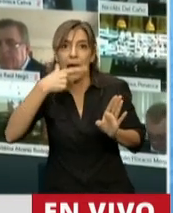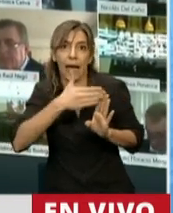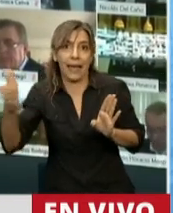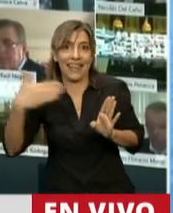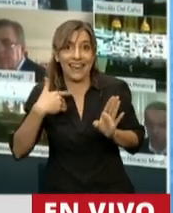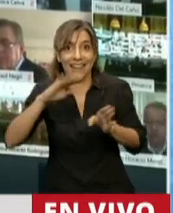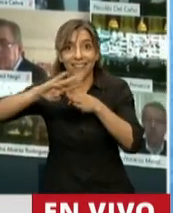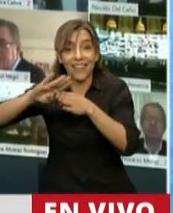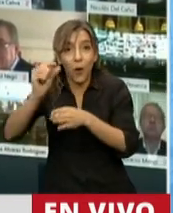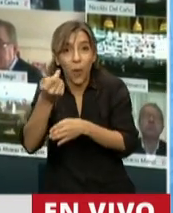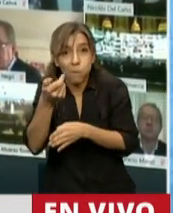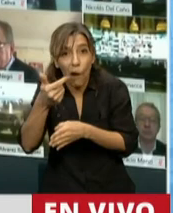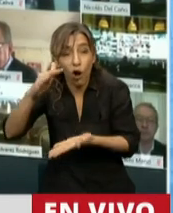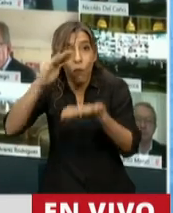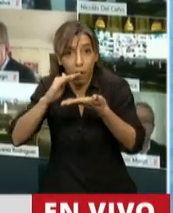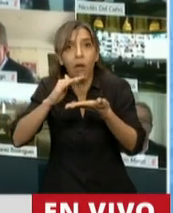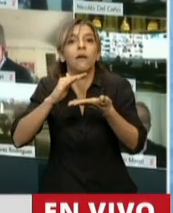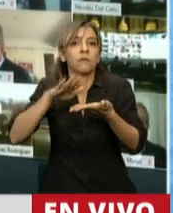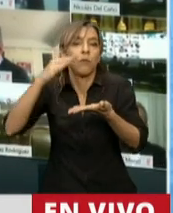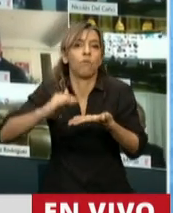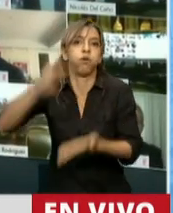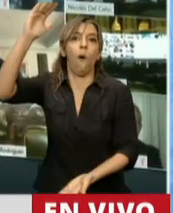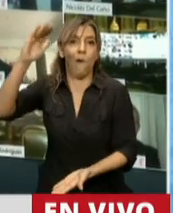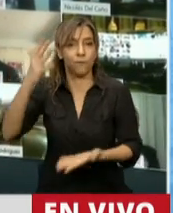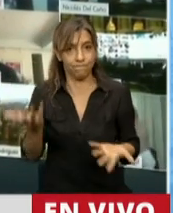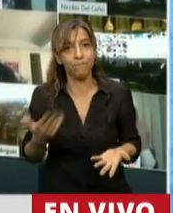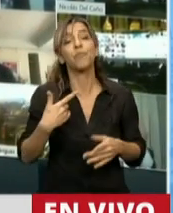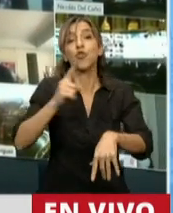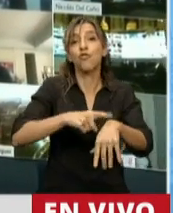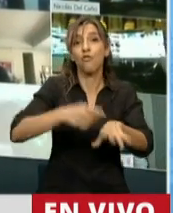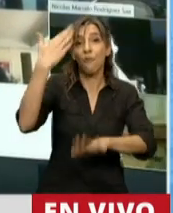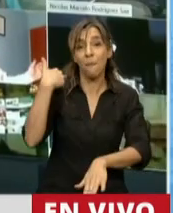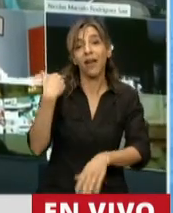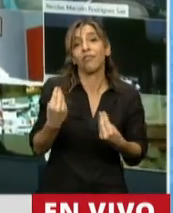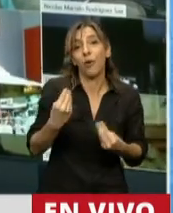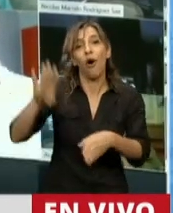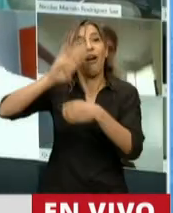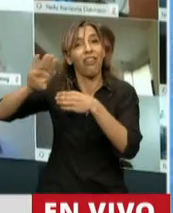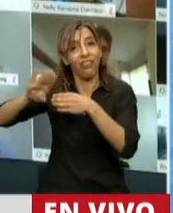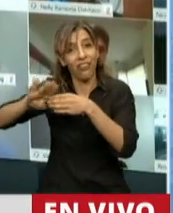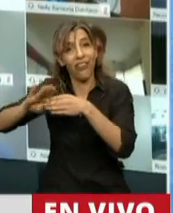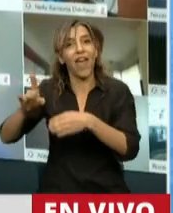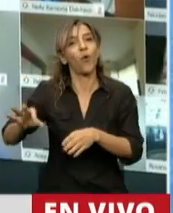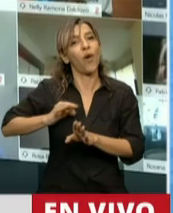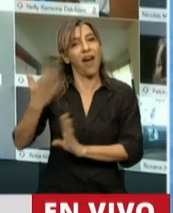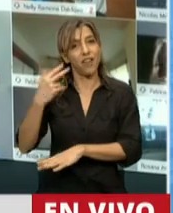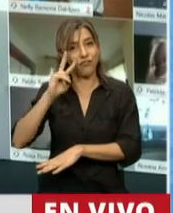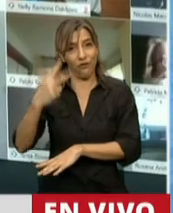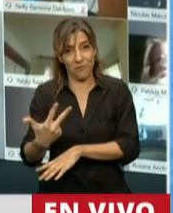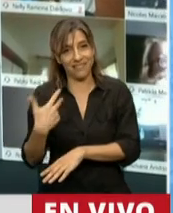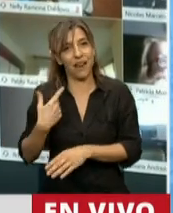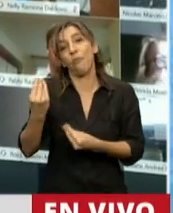los gobiernos de Néstor y Cristina Kirchner se había reestructurado, como ustedes recordarán, la deuda en default recibida en 2003 tras la crisis